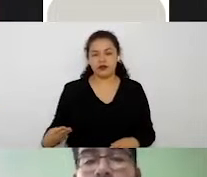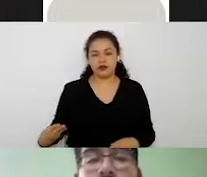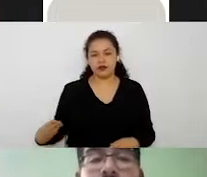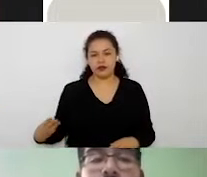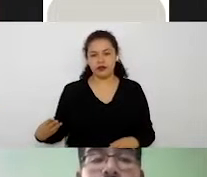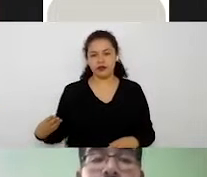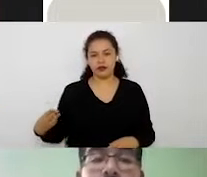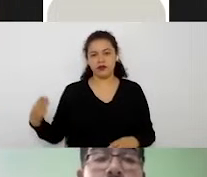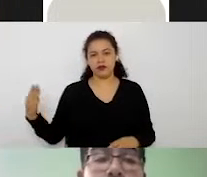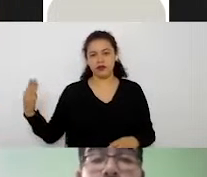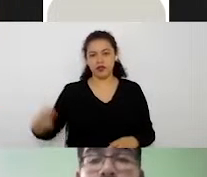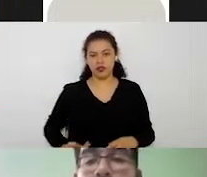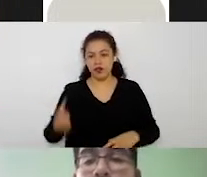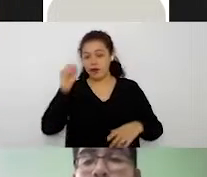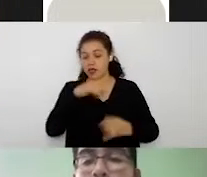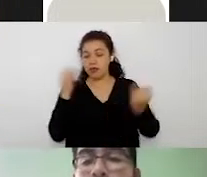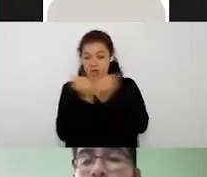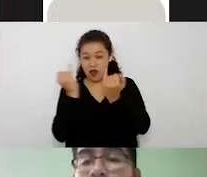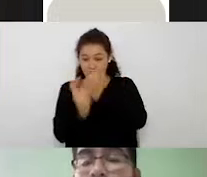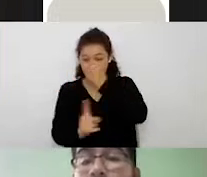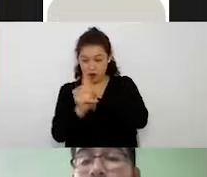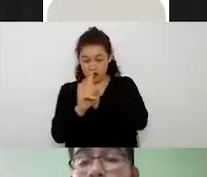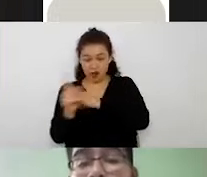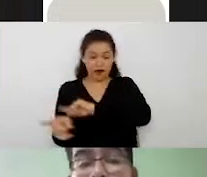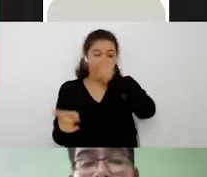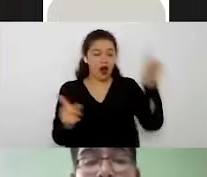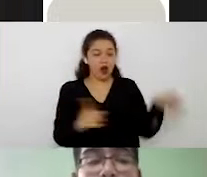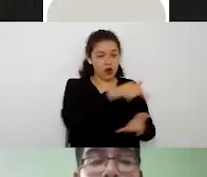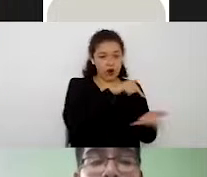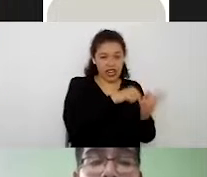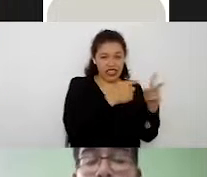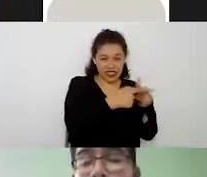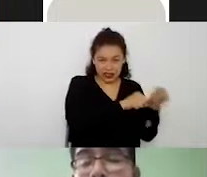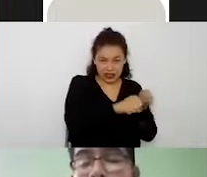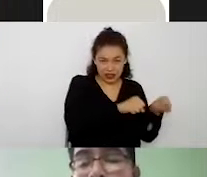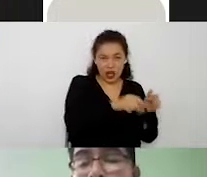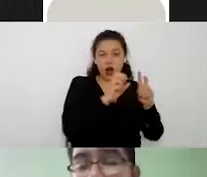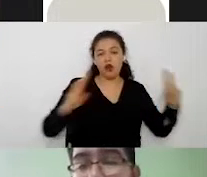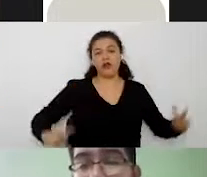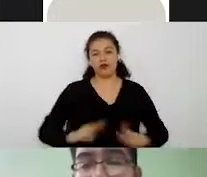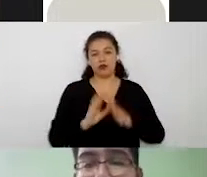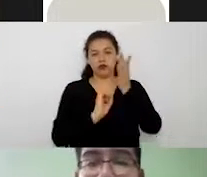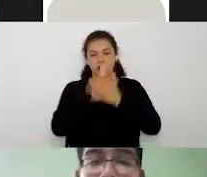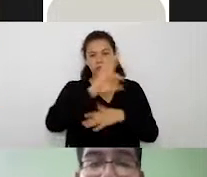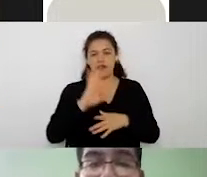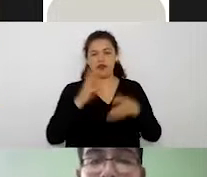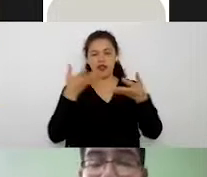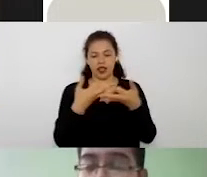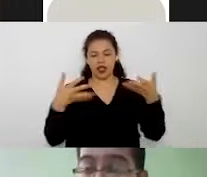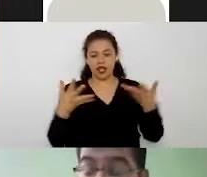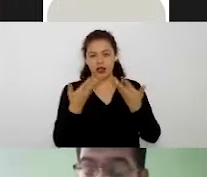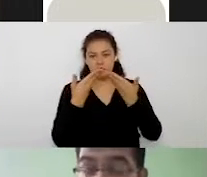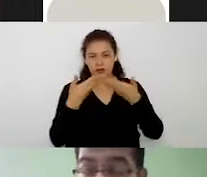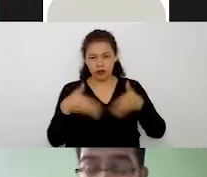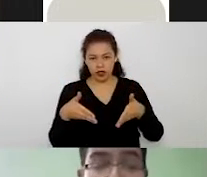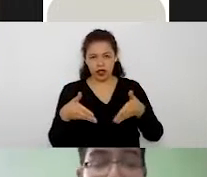sea el epicentro de un sismo, donde haya presencia de actividad volcánica. Por ejemplo, los hundimientos, pues sí los podemos ver más comúnmente